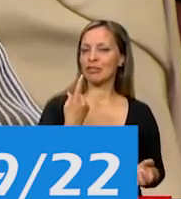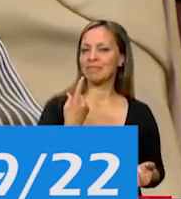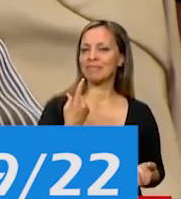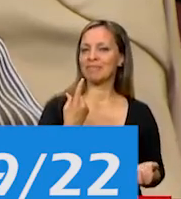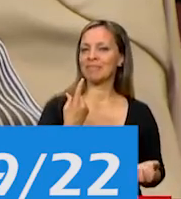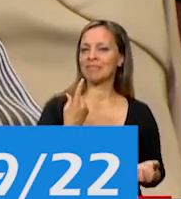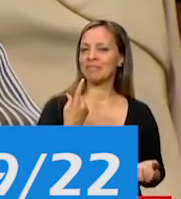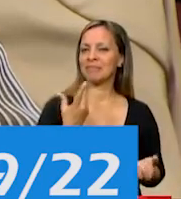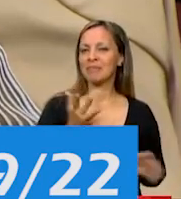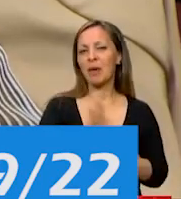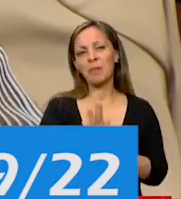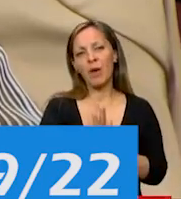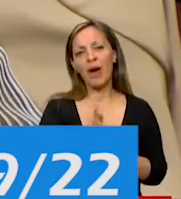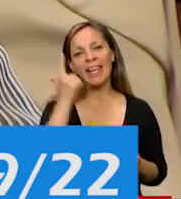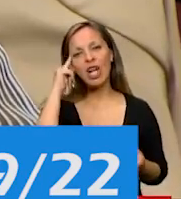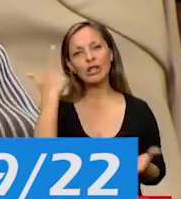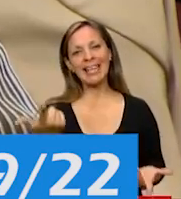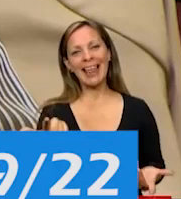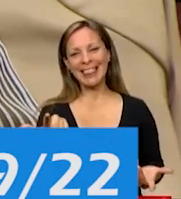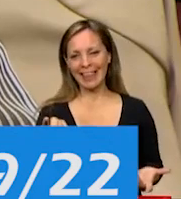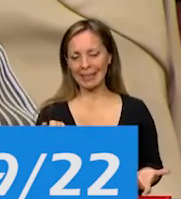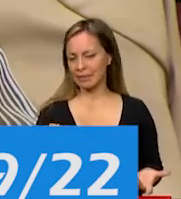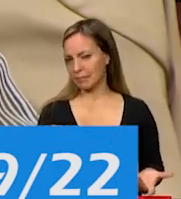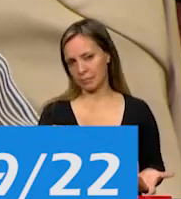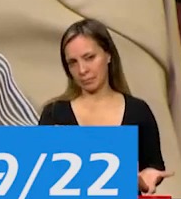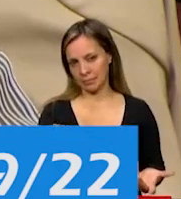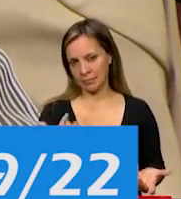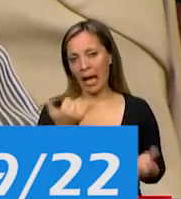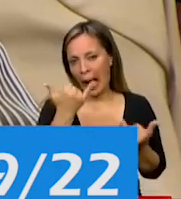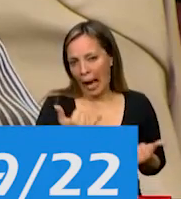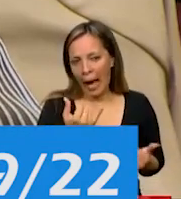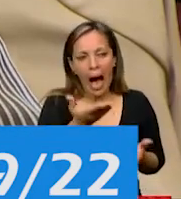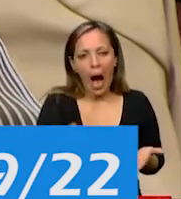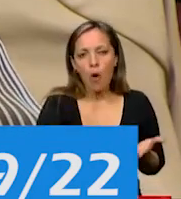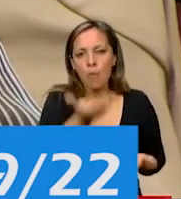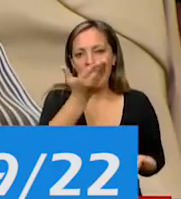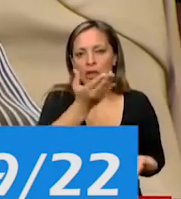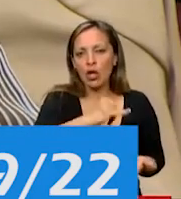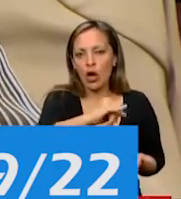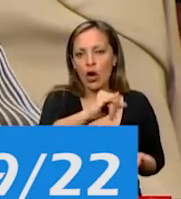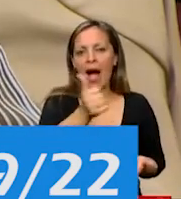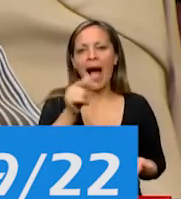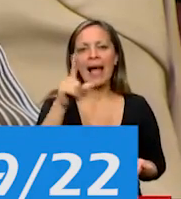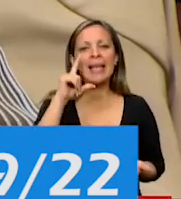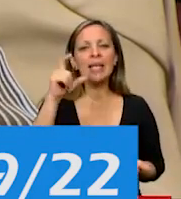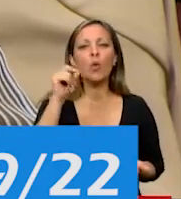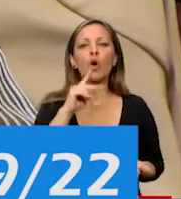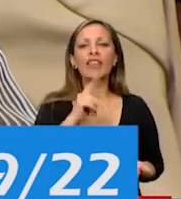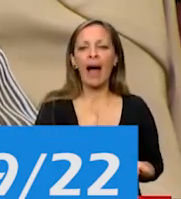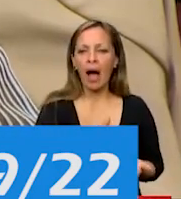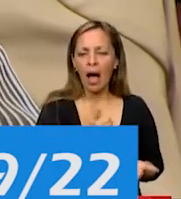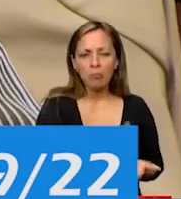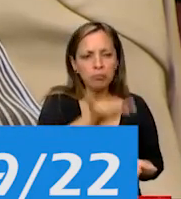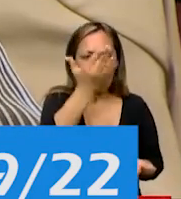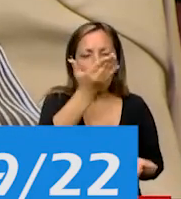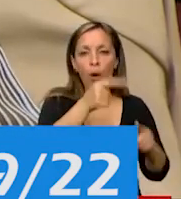ingenuos que se está aumentando la alícuota y se le está dando